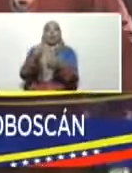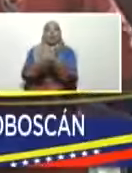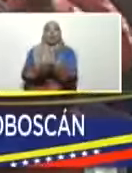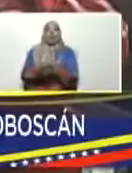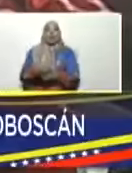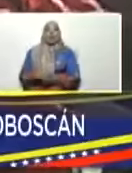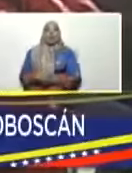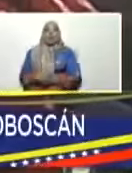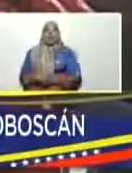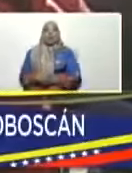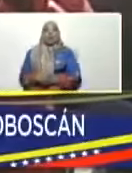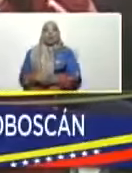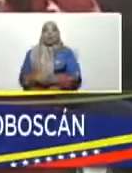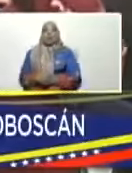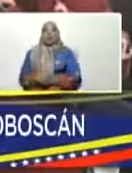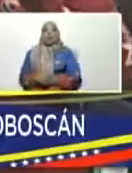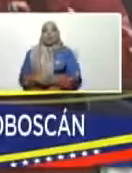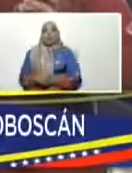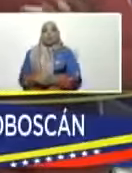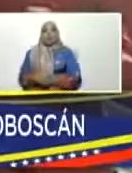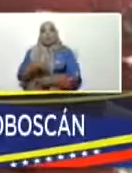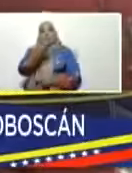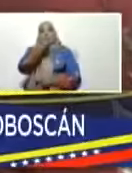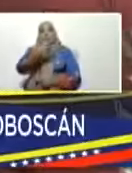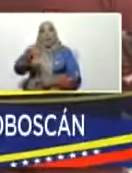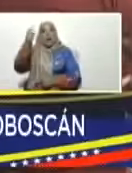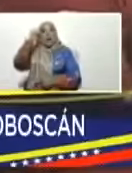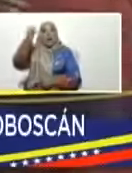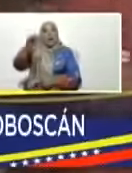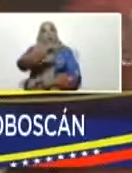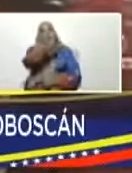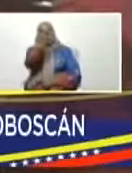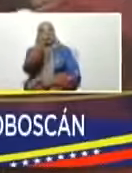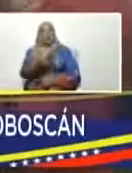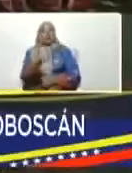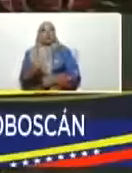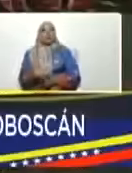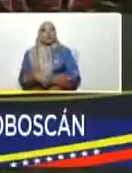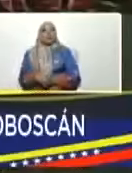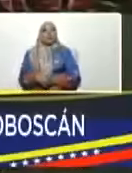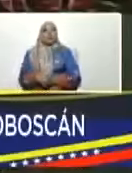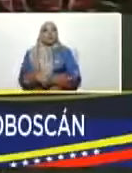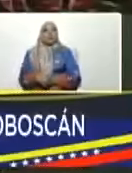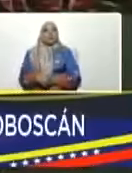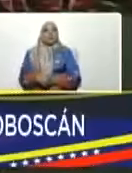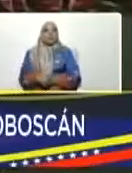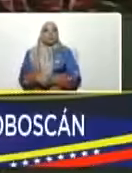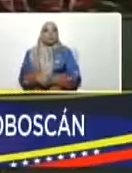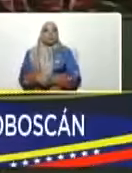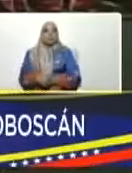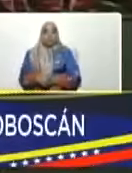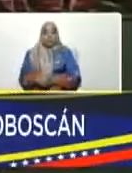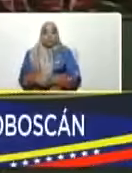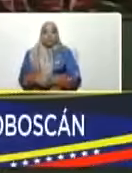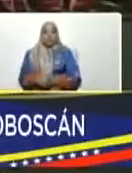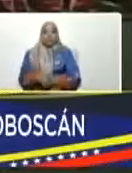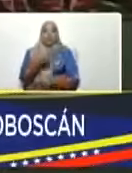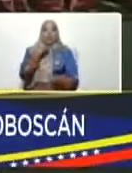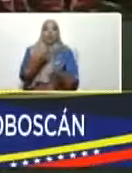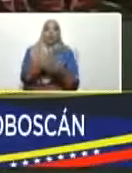hablar! Bueno, mi comandante, que siguen las buenas noticias para el Zulia. ¿A dónde vamos a darla? Vamos, no, fíjese, no, las buenas noticias es que gracias a